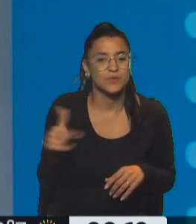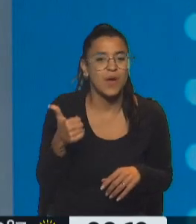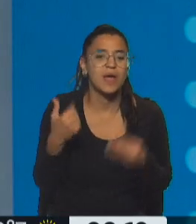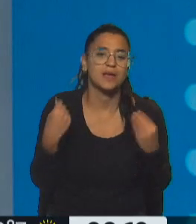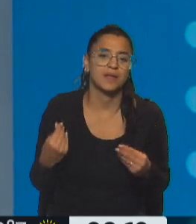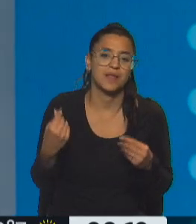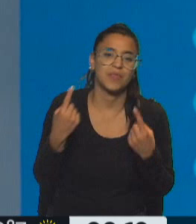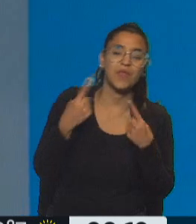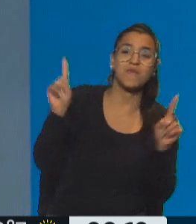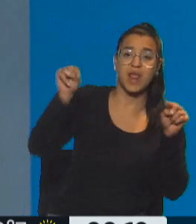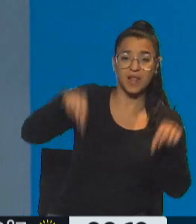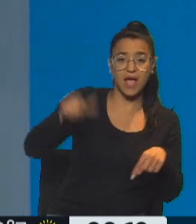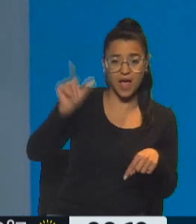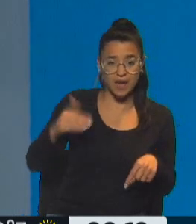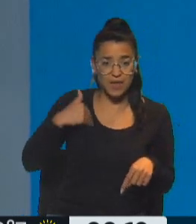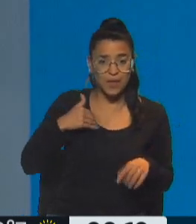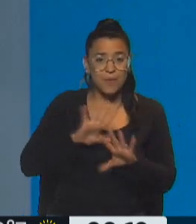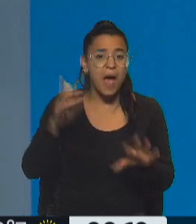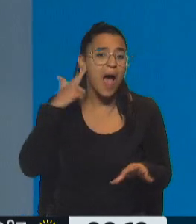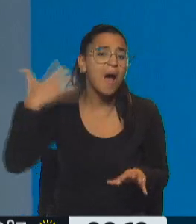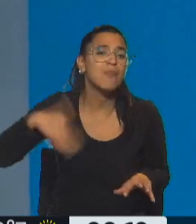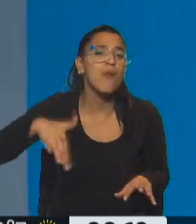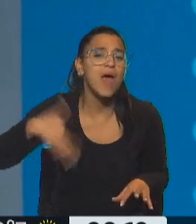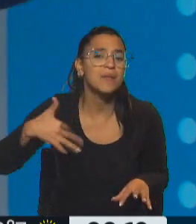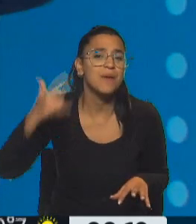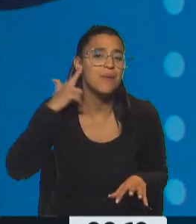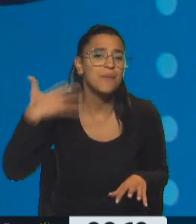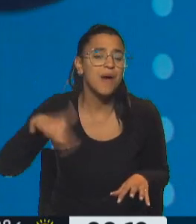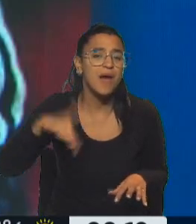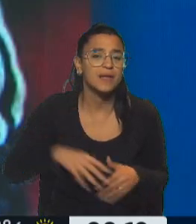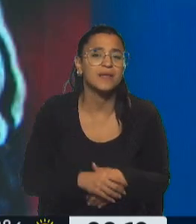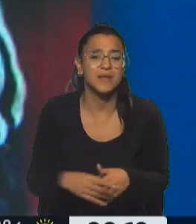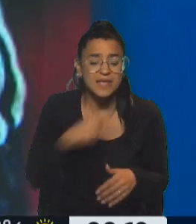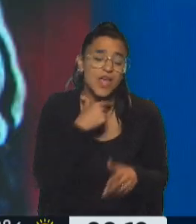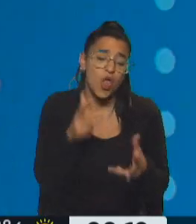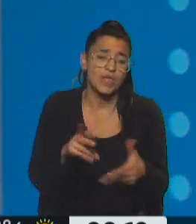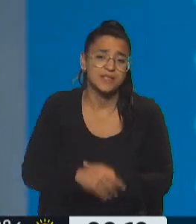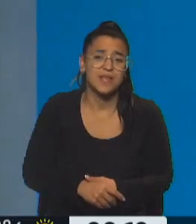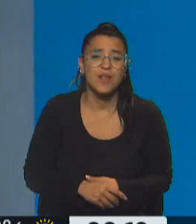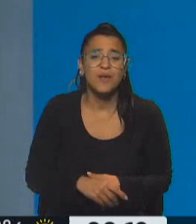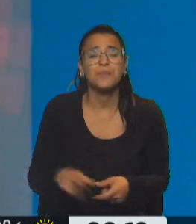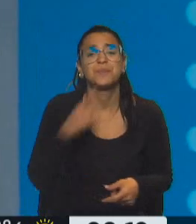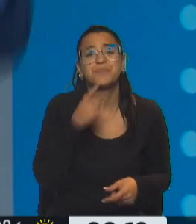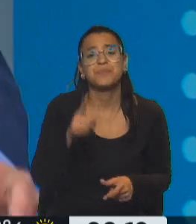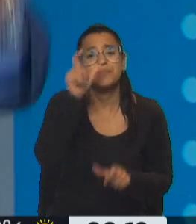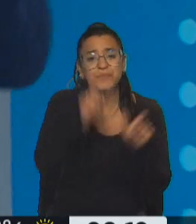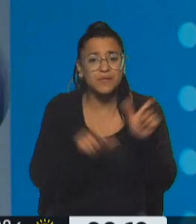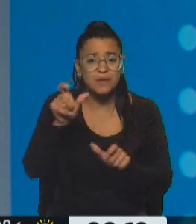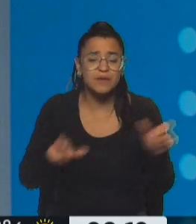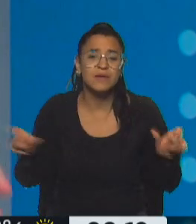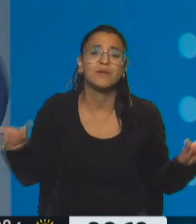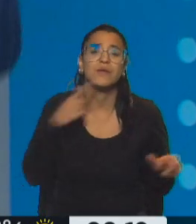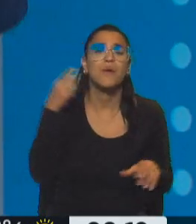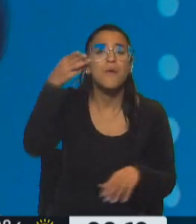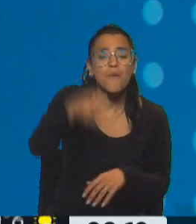qué distinto a la República Argentina y basta de apurarme. Lo quiere decir. Lo quiero decir, que la gente iba al